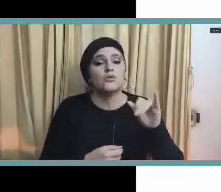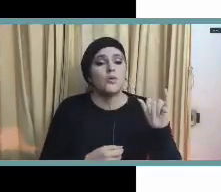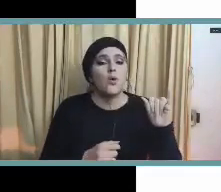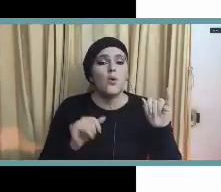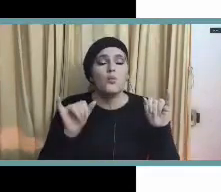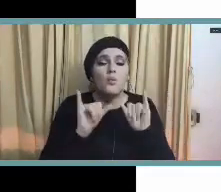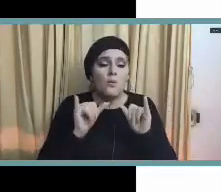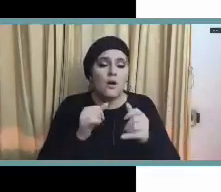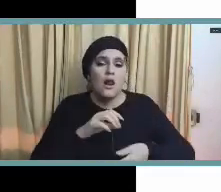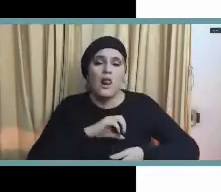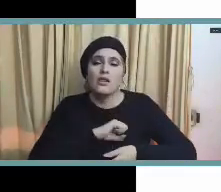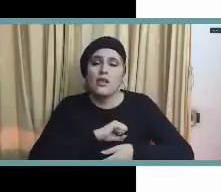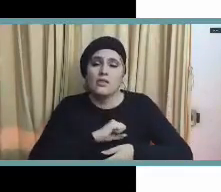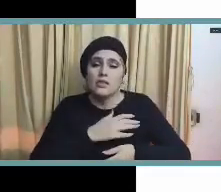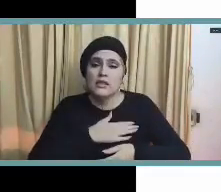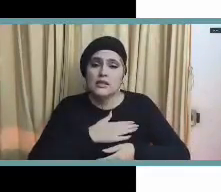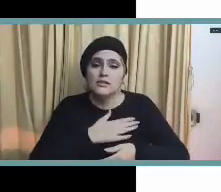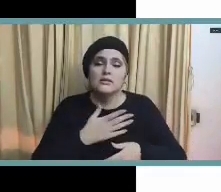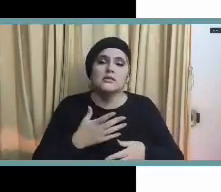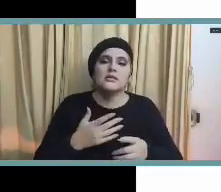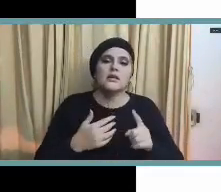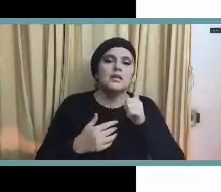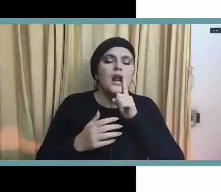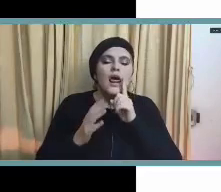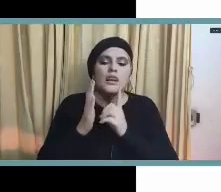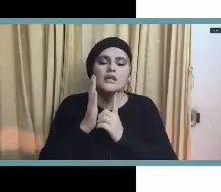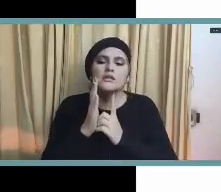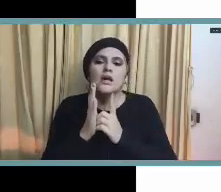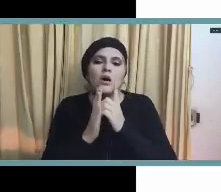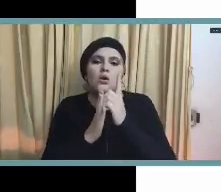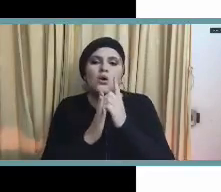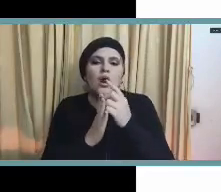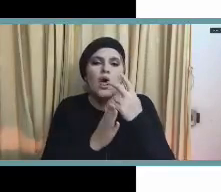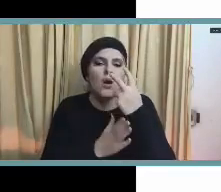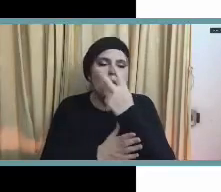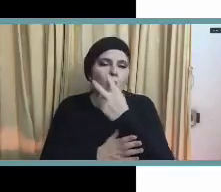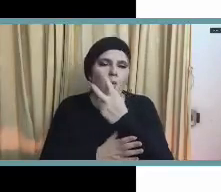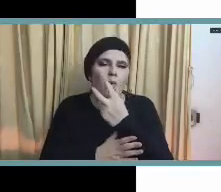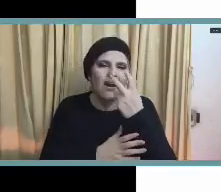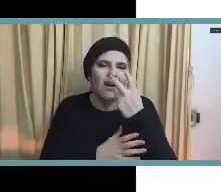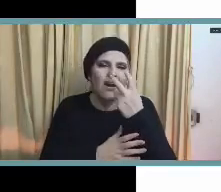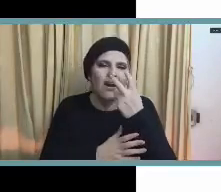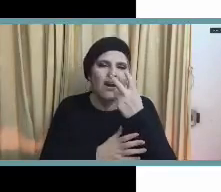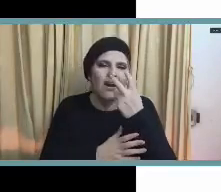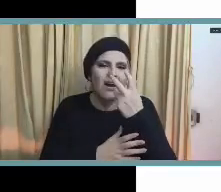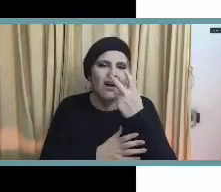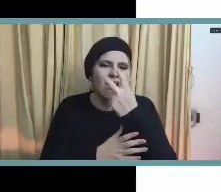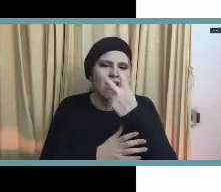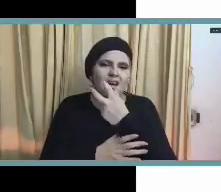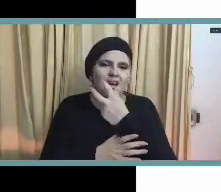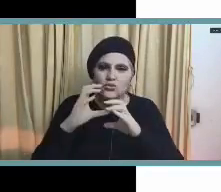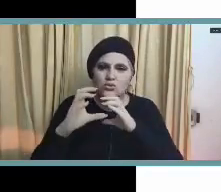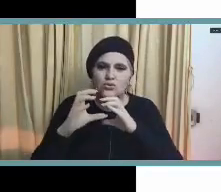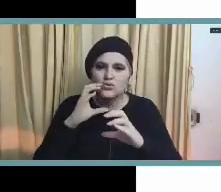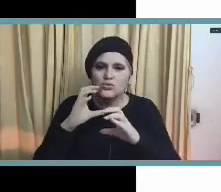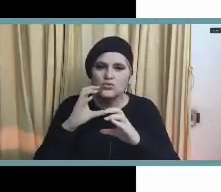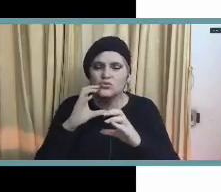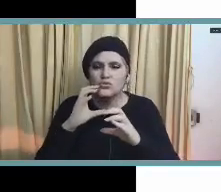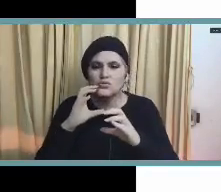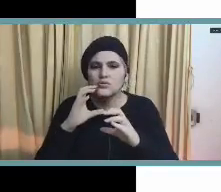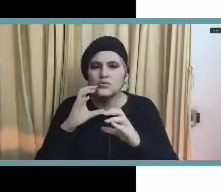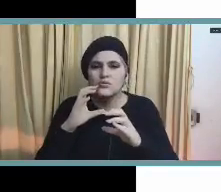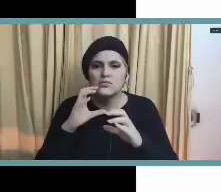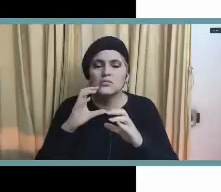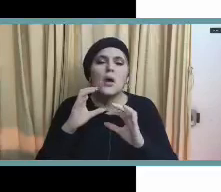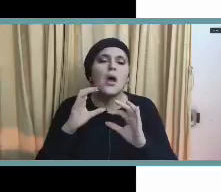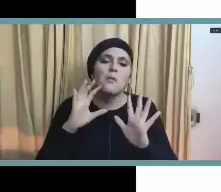a tener un desarrollo de lenguaje quizás y de comunicación relativamente neurotípico.